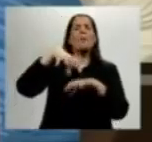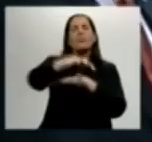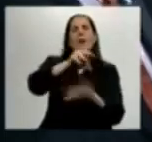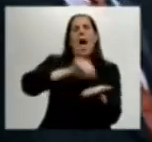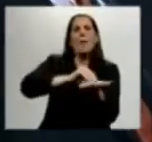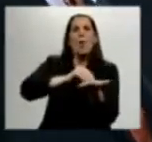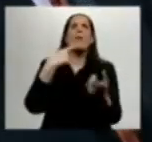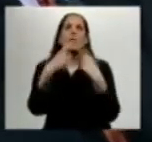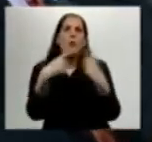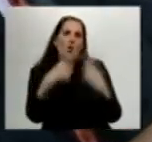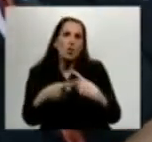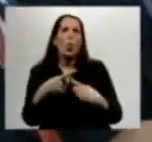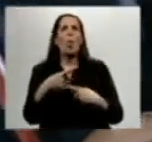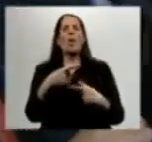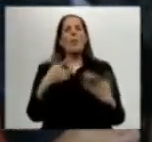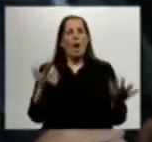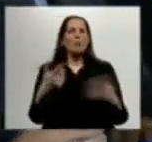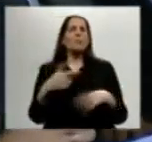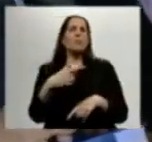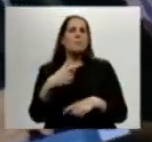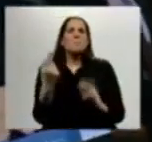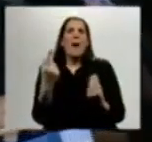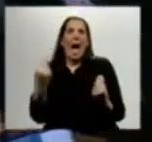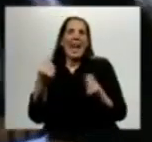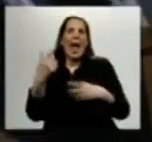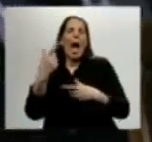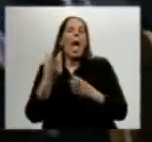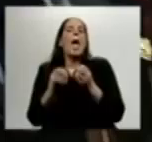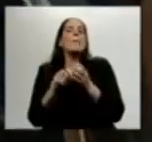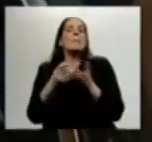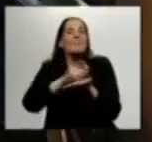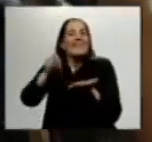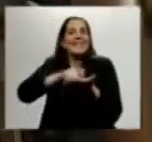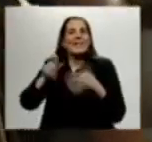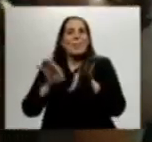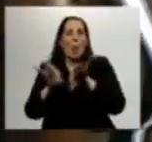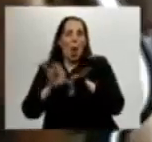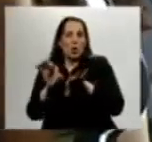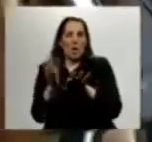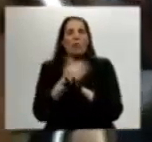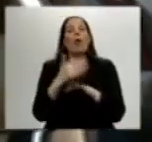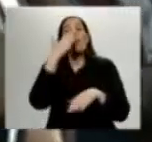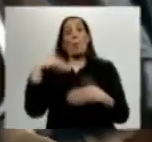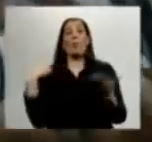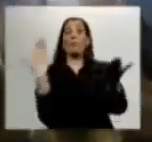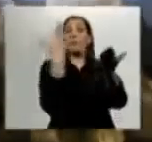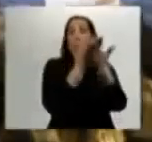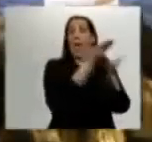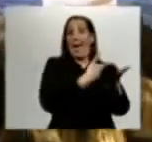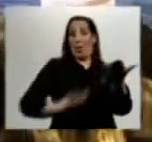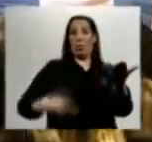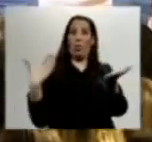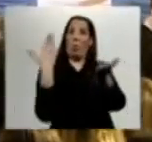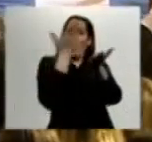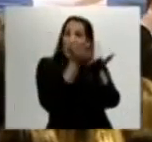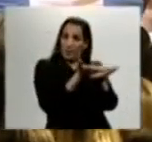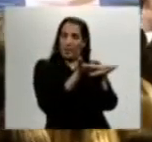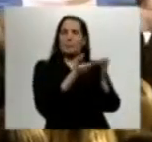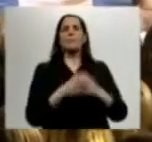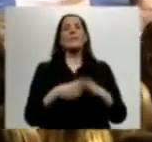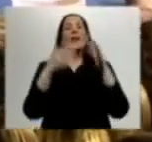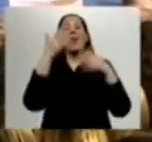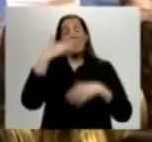y precisamente elaborar un anteproyecto para que fuera remitido al Poder Ejecutivo. Y efectivamente,